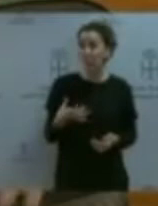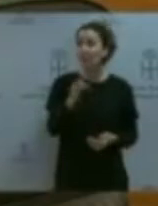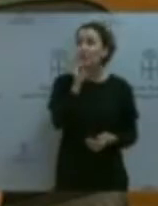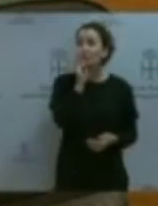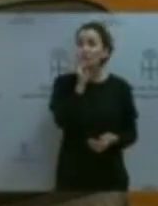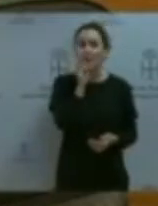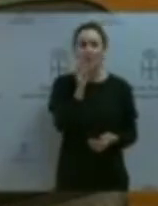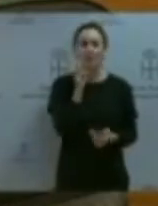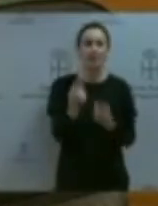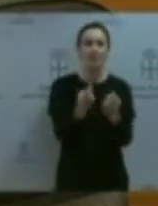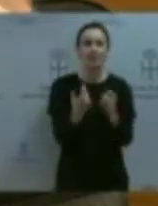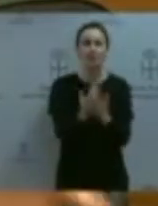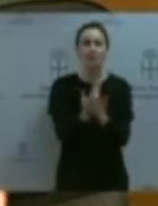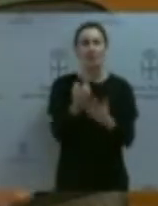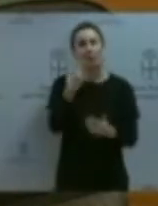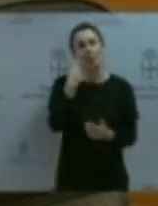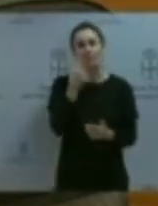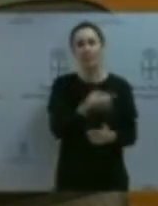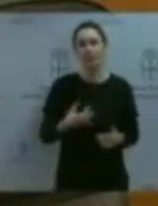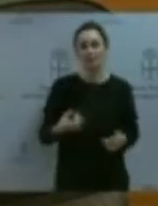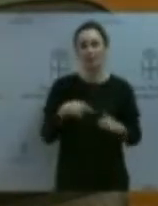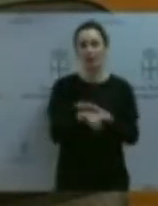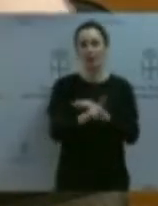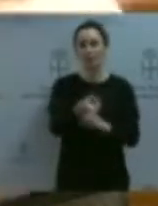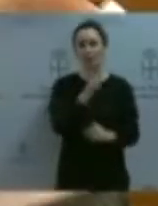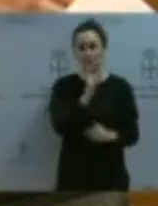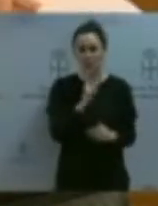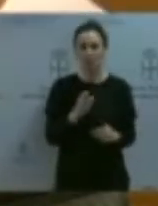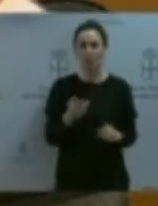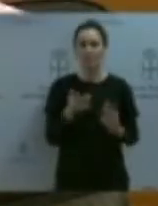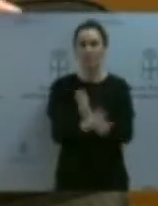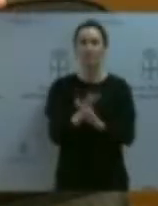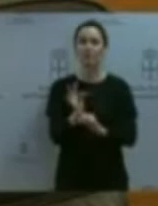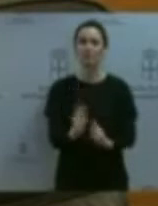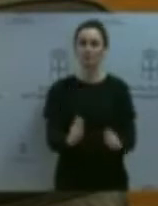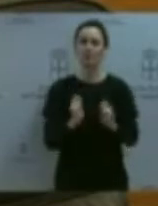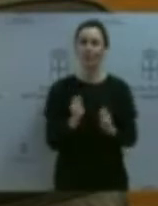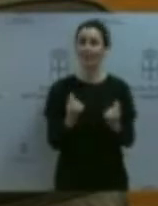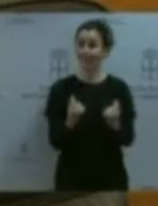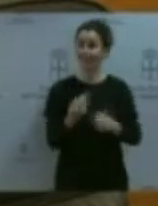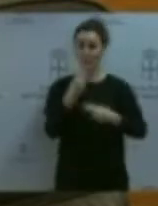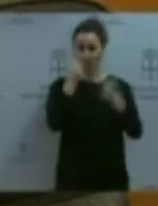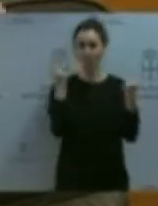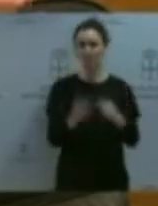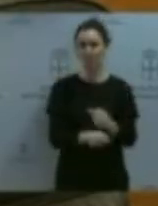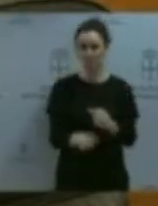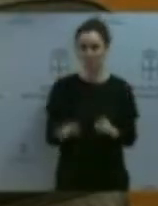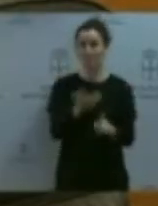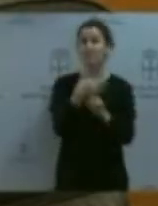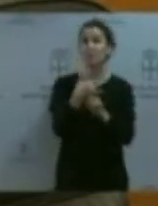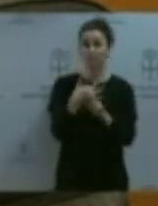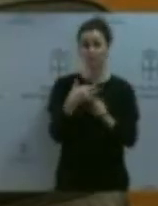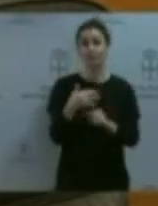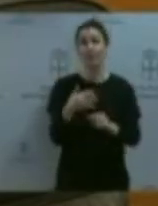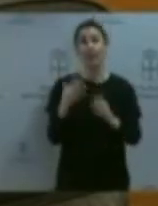esa gestión y quién se ha beneficiado del dinero público, ¿no? Deudas que ahora nos lastran también la situación de la Administración. Hemos puesto el ejemplo de Sogepsa y Zalia, podríamos hablar